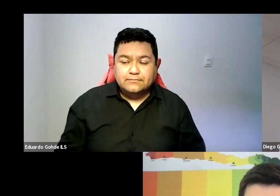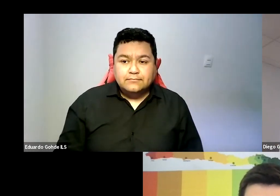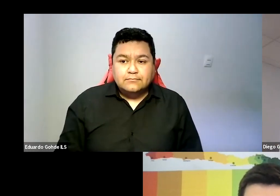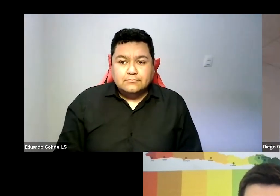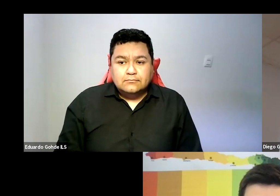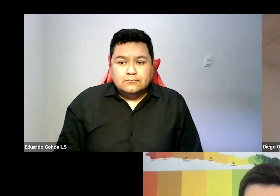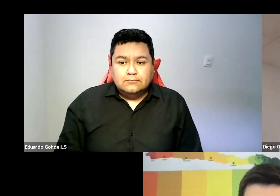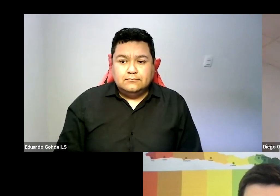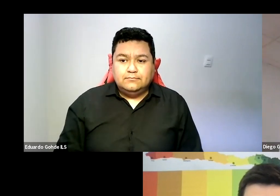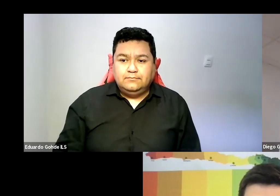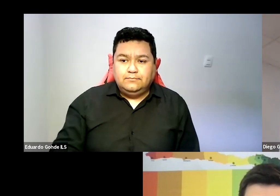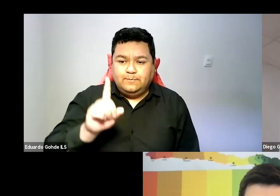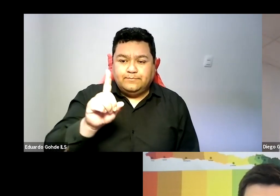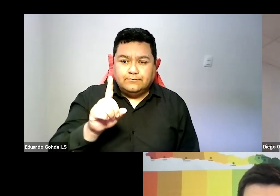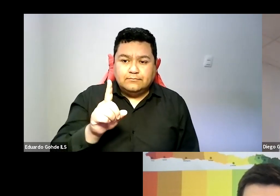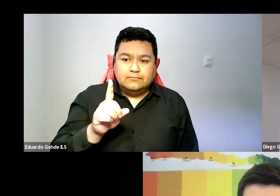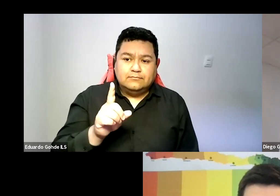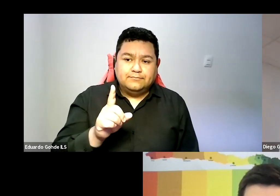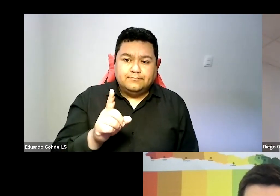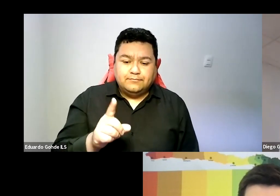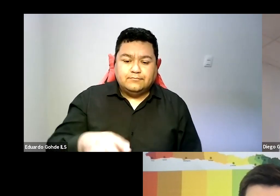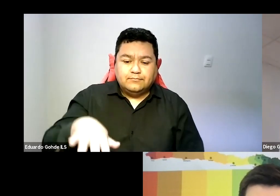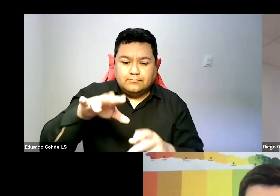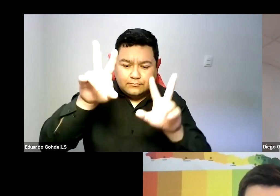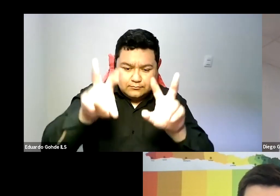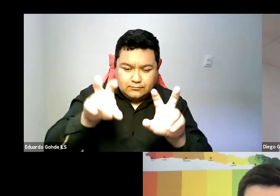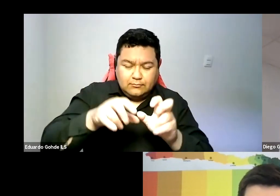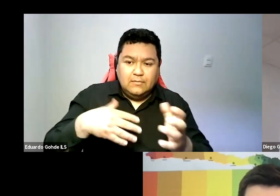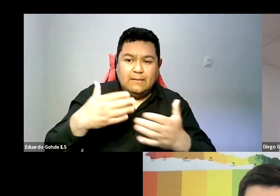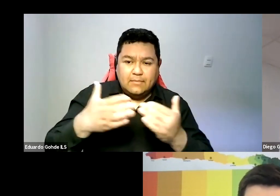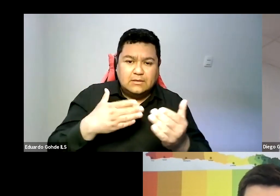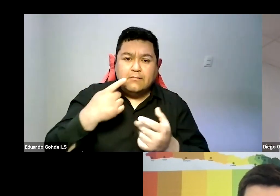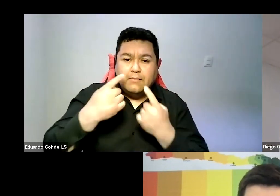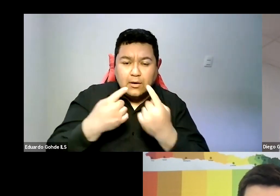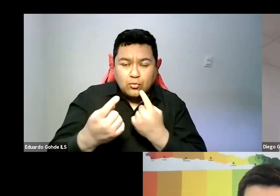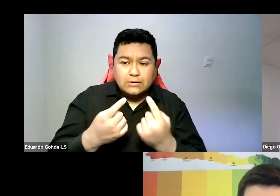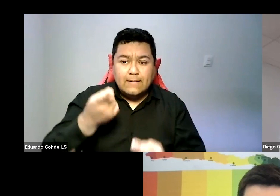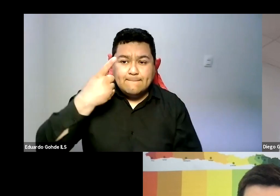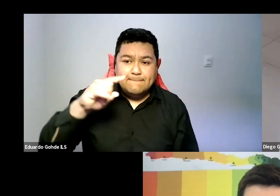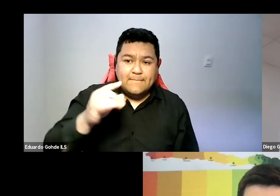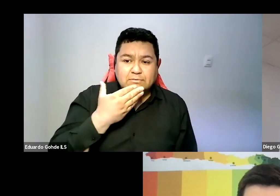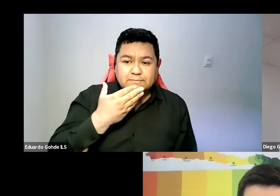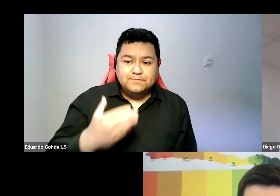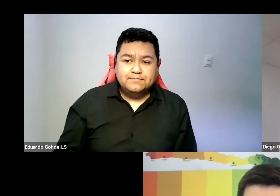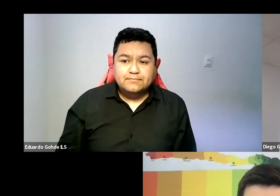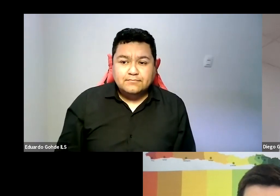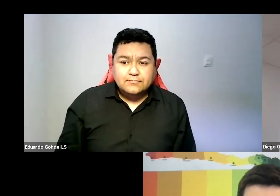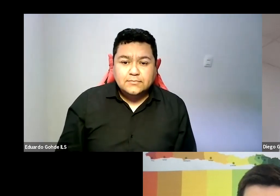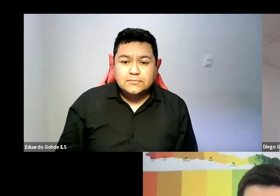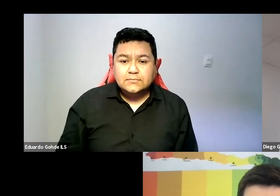obviamente va a generar un ambiente donde se produzcan preguntas, pero va a ir un poco